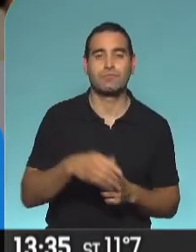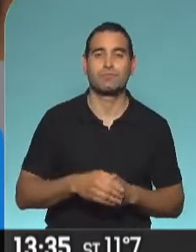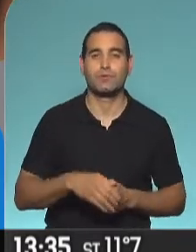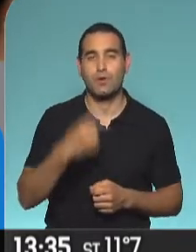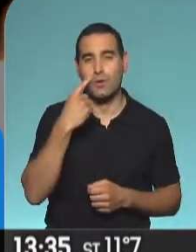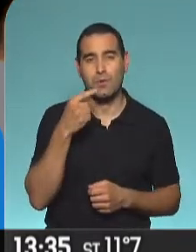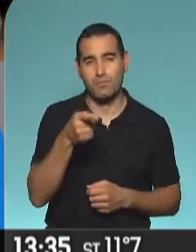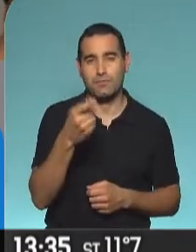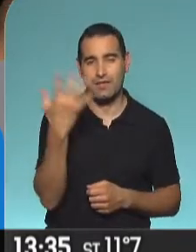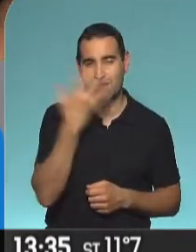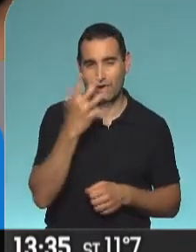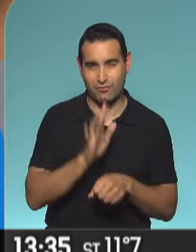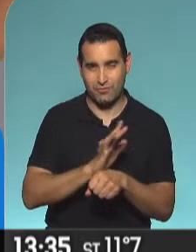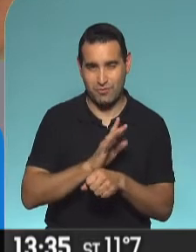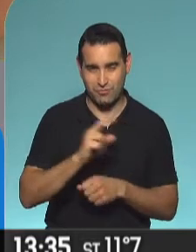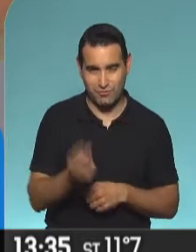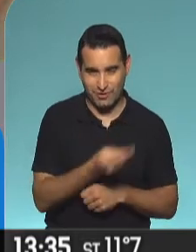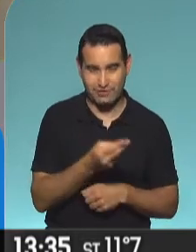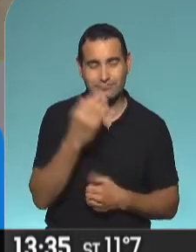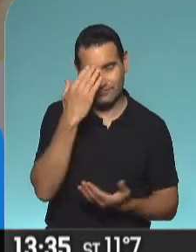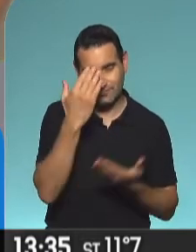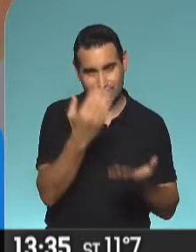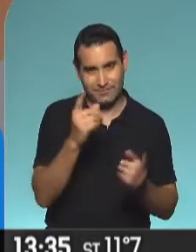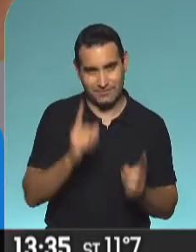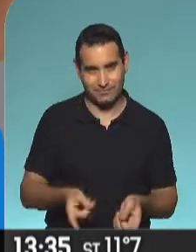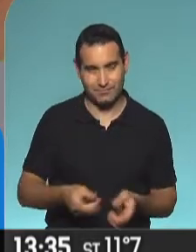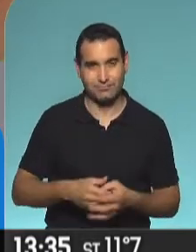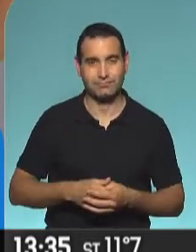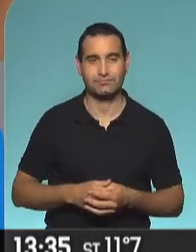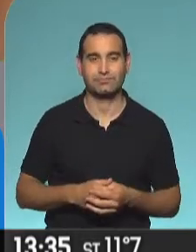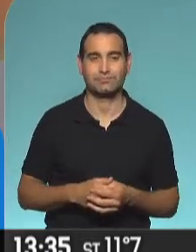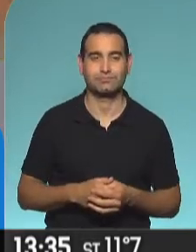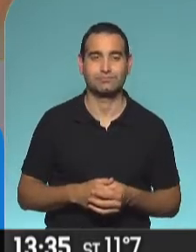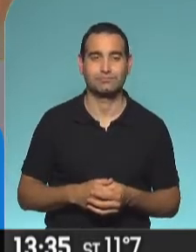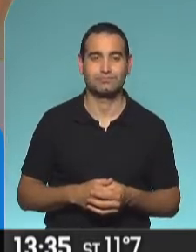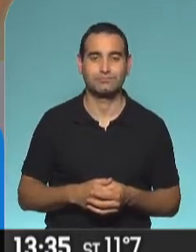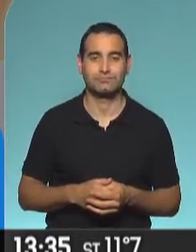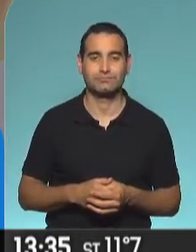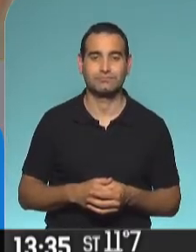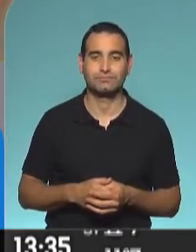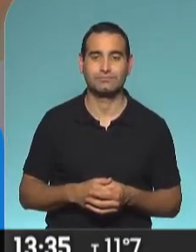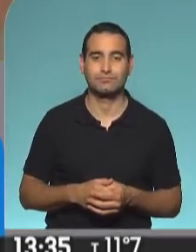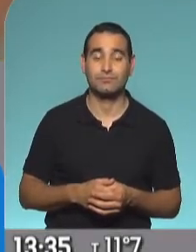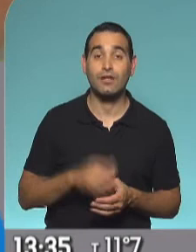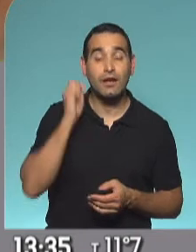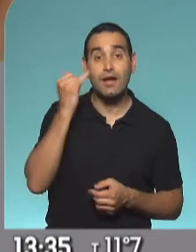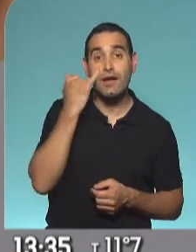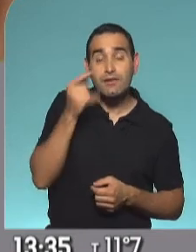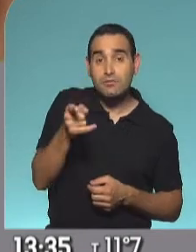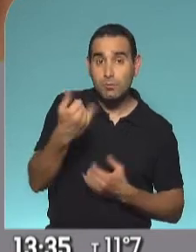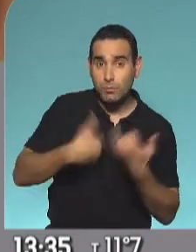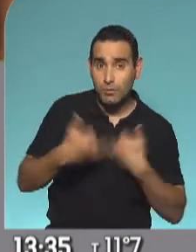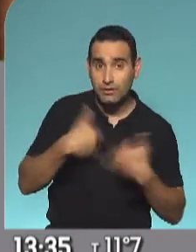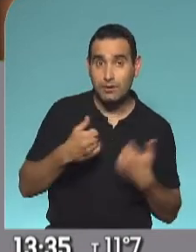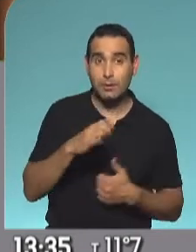Boseman, el recientemente fallecido protagonista de la película Pantera Negra, Al Grito de Wakanda. Gaby, y nos enteramos por vos que,